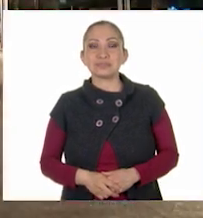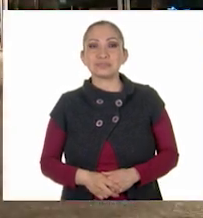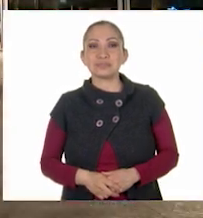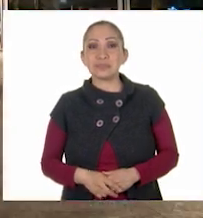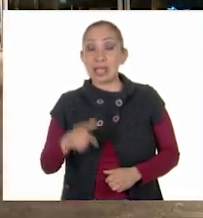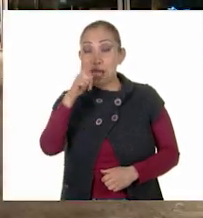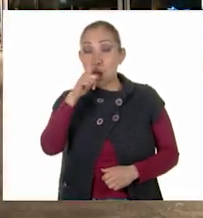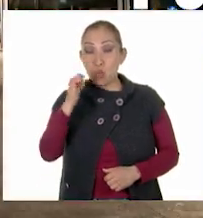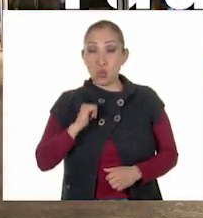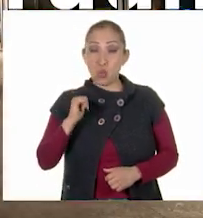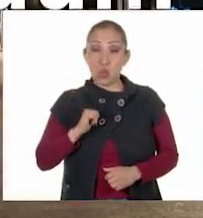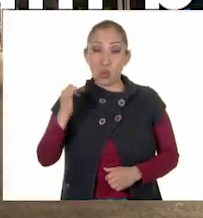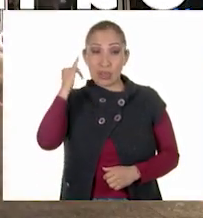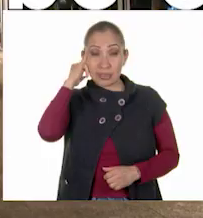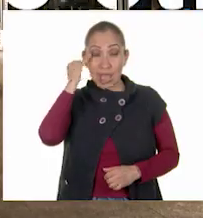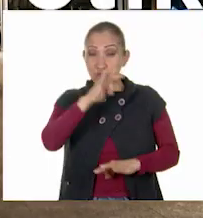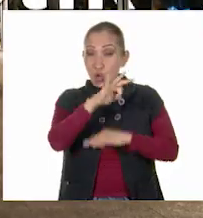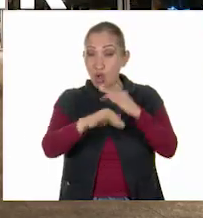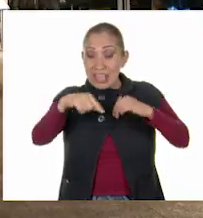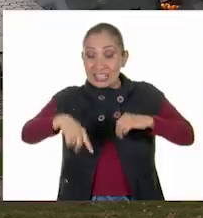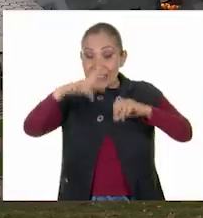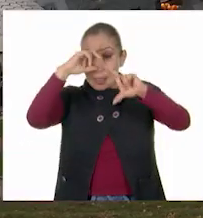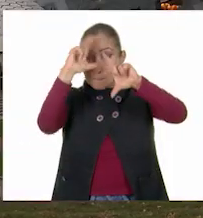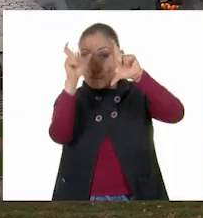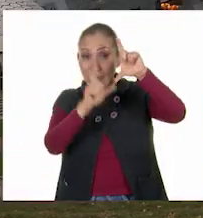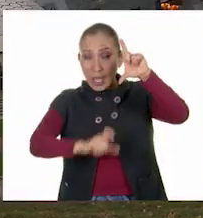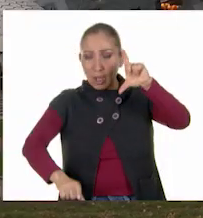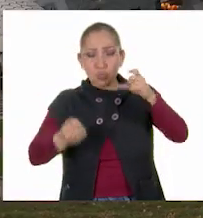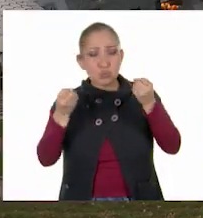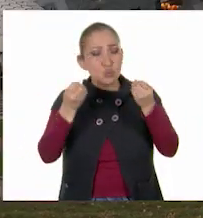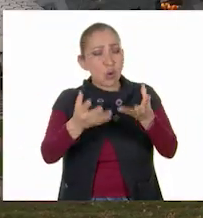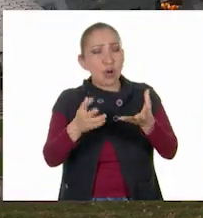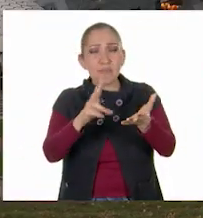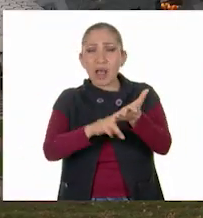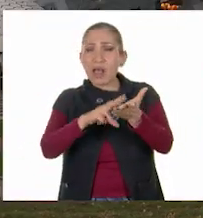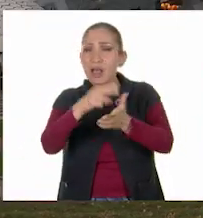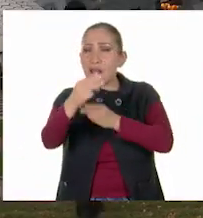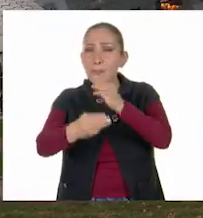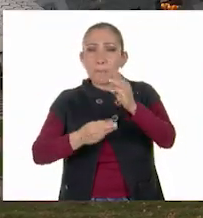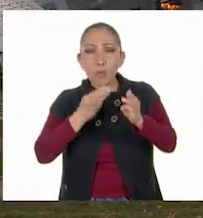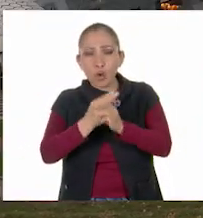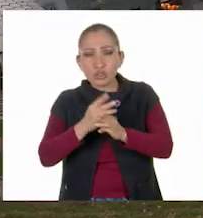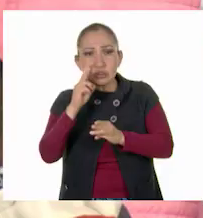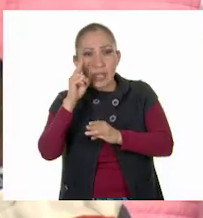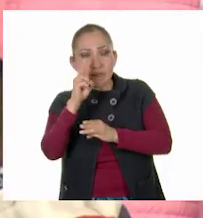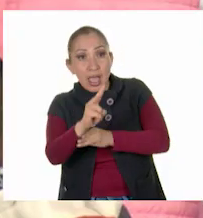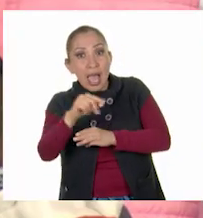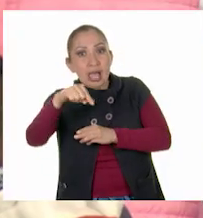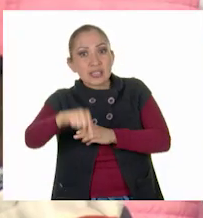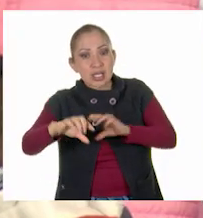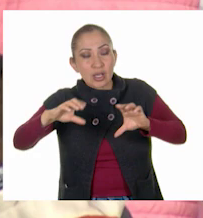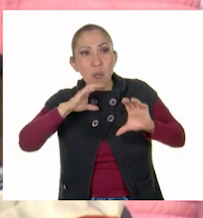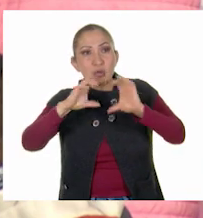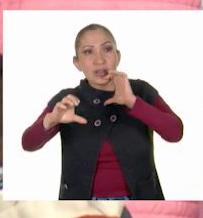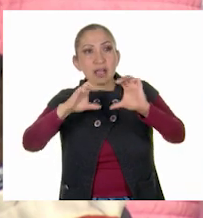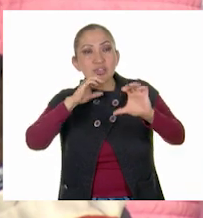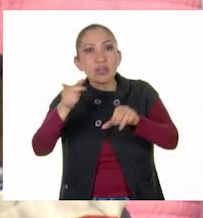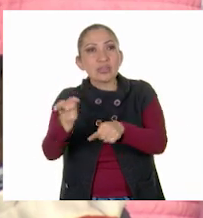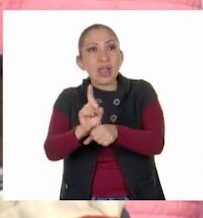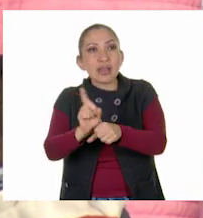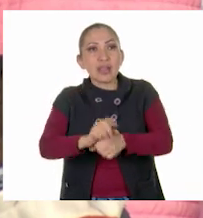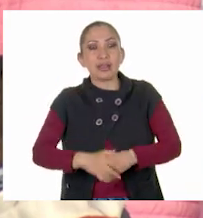Las lenguas originarias, todas las de nuestro país, enriquecen el mundo. Se asoman incluso en nuestra comunicación